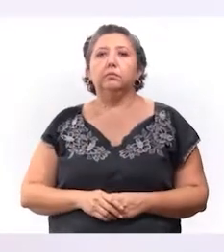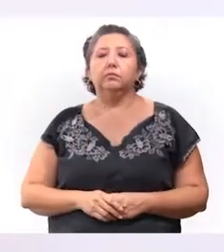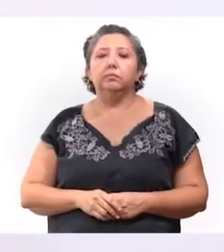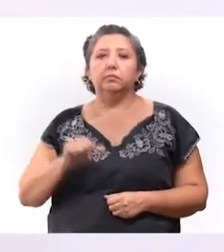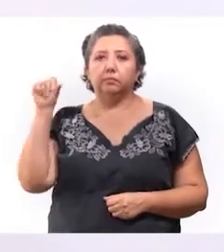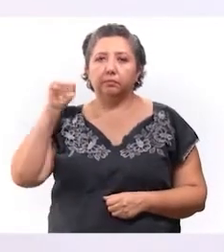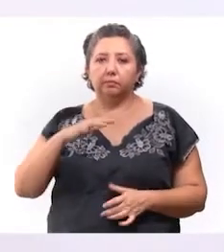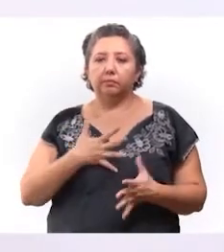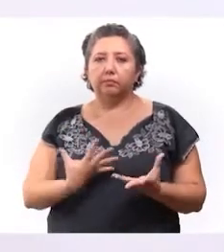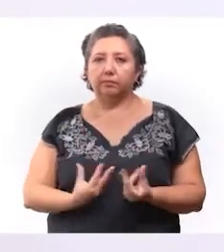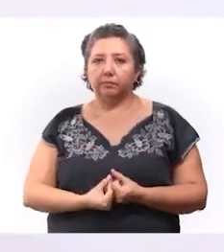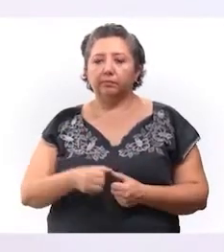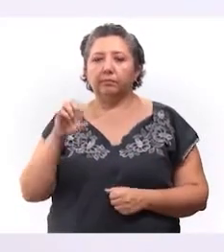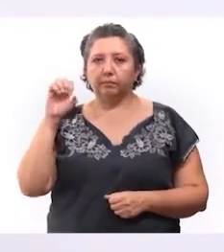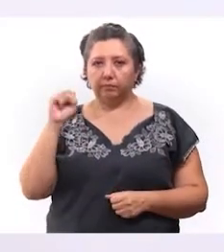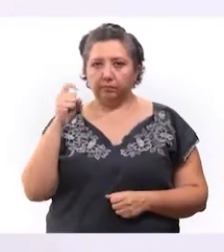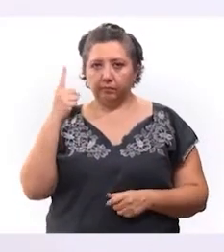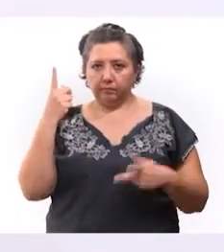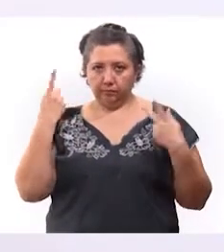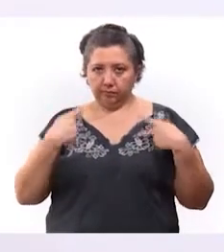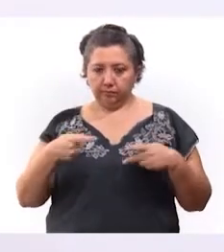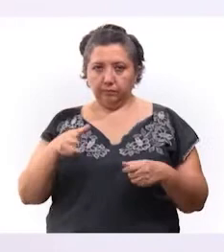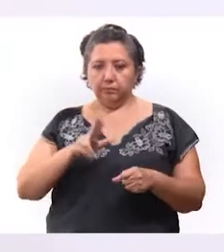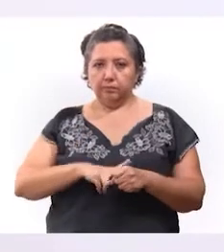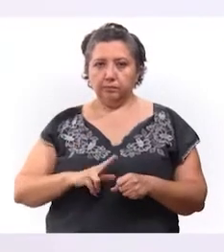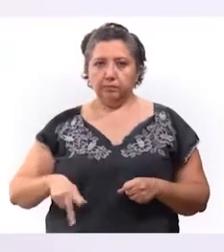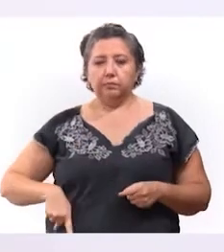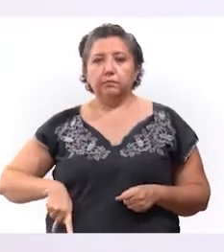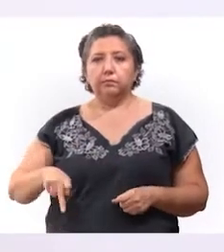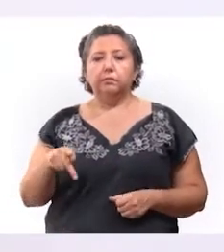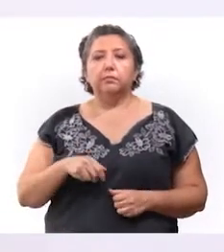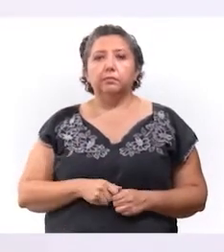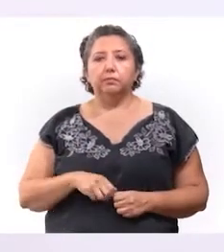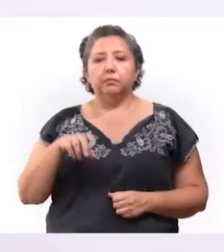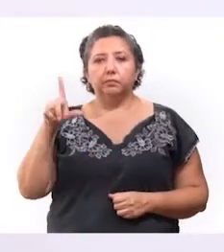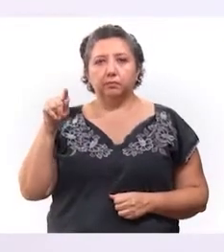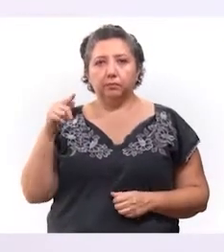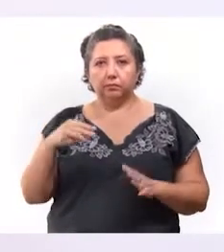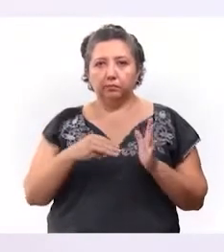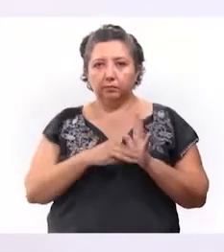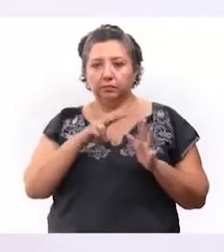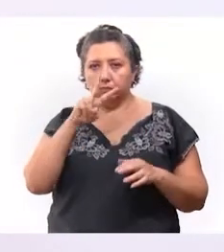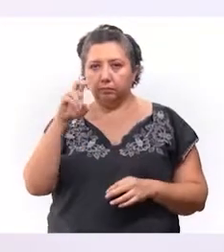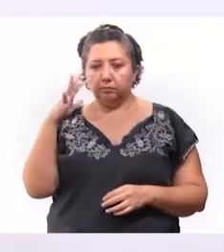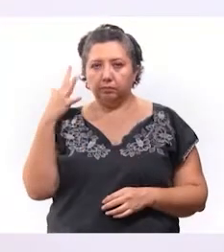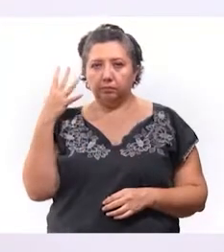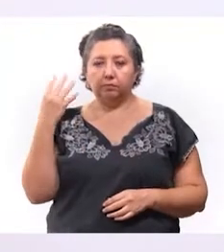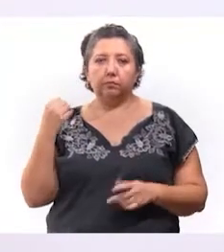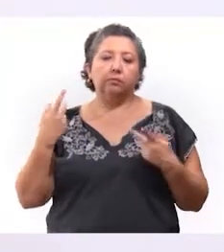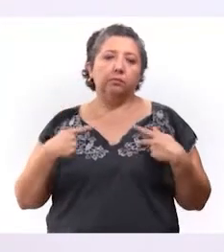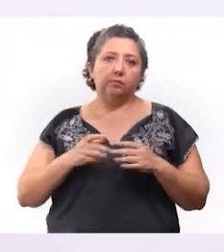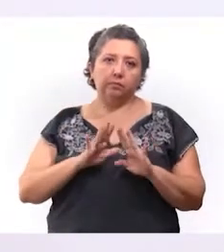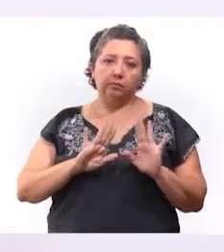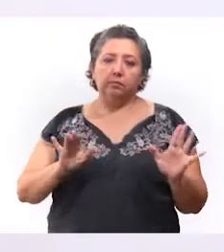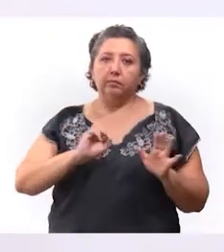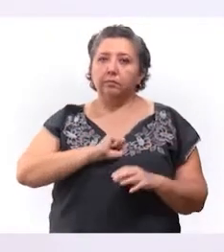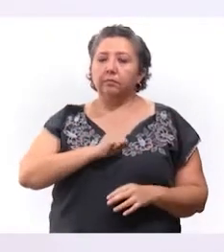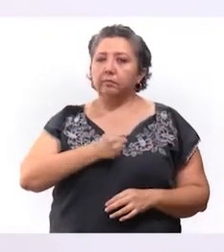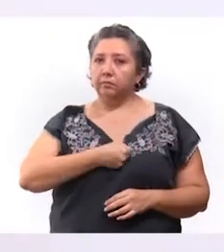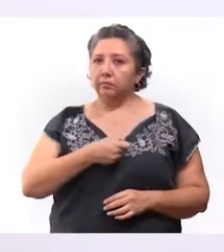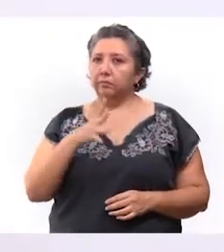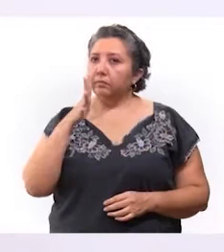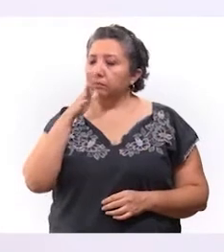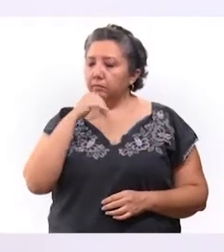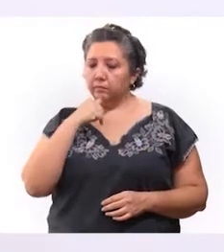diarios. El día de hoy tenemos 61 pacientes en hospitales públicos. 70.259 pacientes ya se recuperaron,